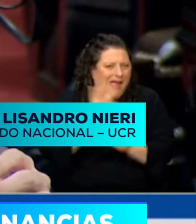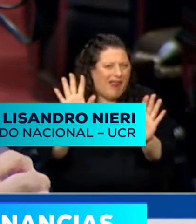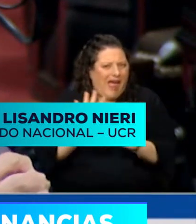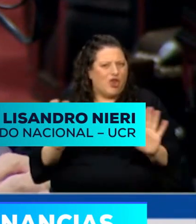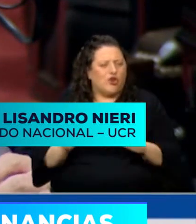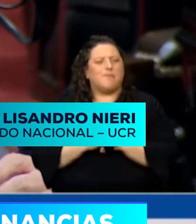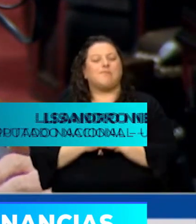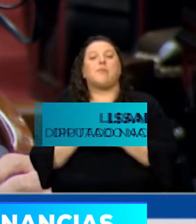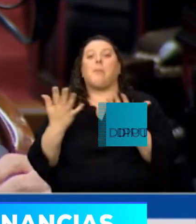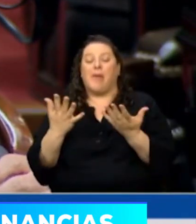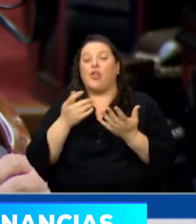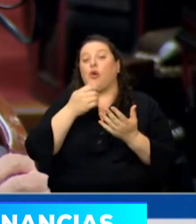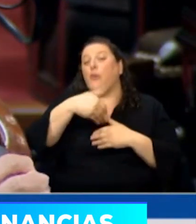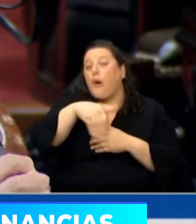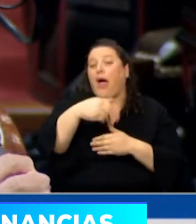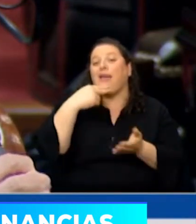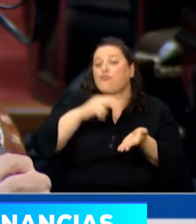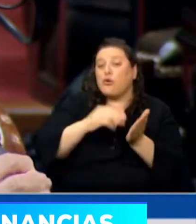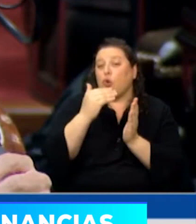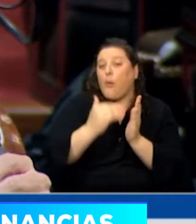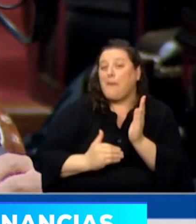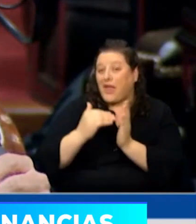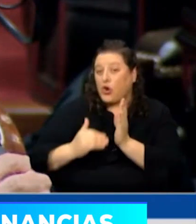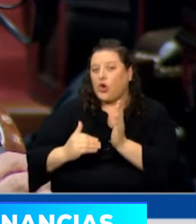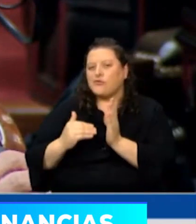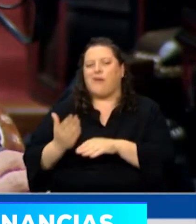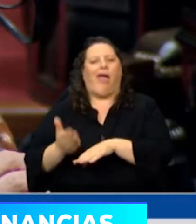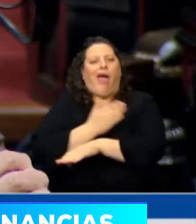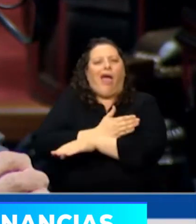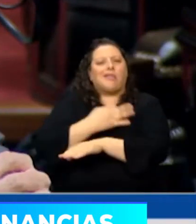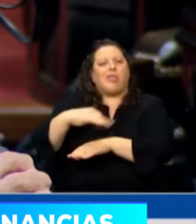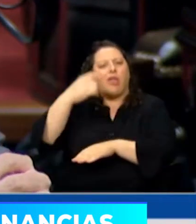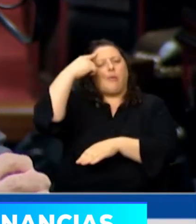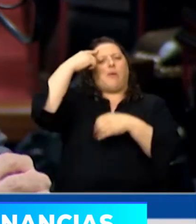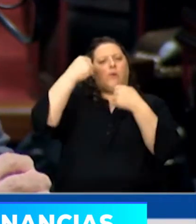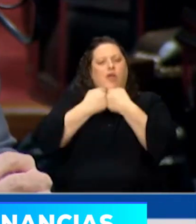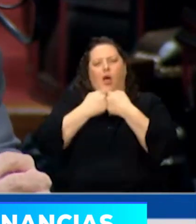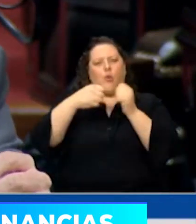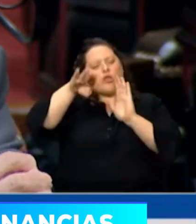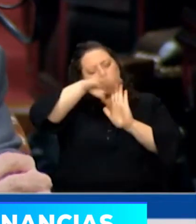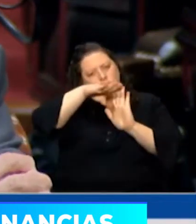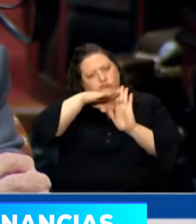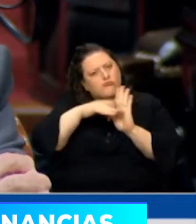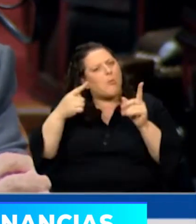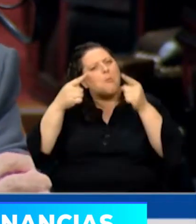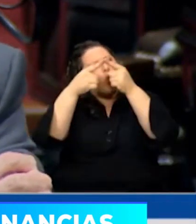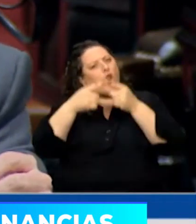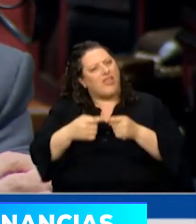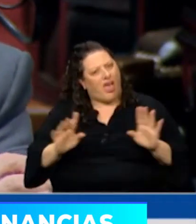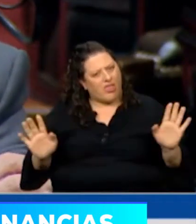debemos fijar prioridades. Acá creo que puede ser la única coincidencia que tengo con Massa. Massa